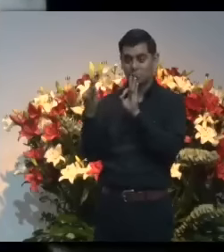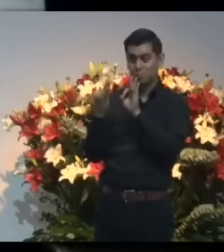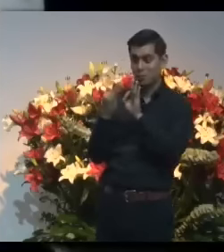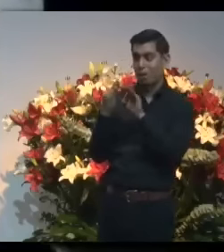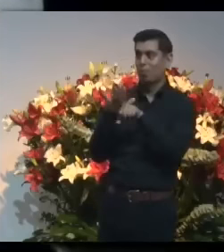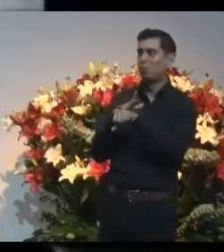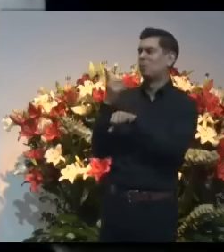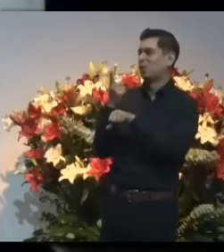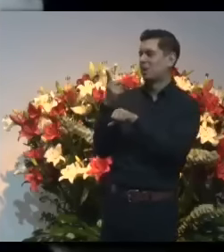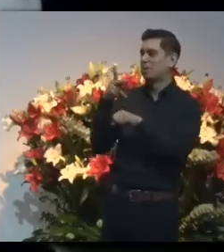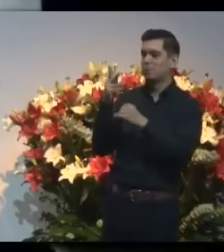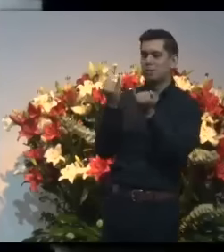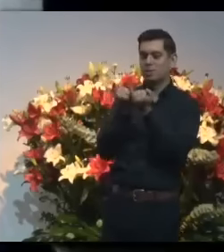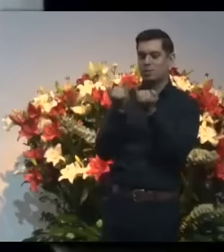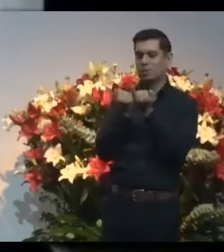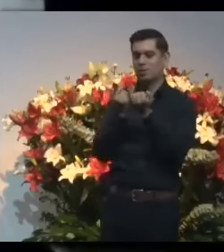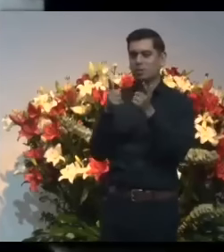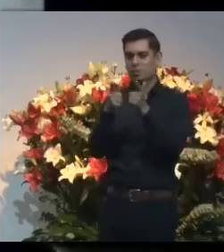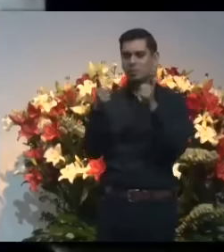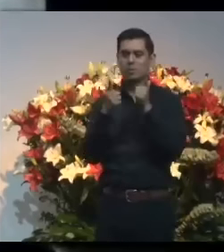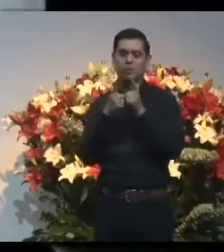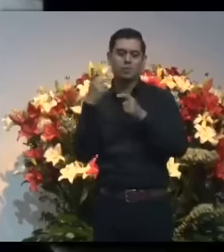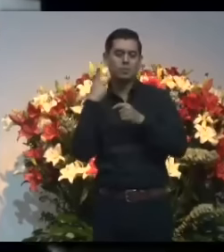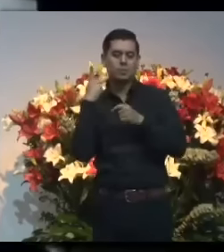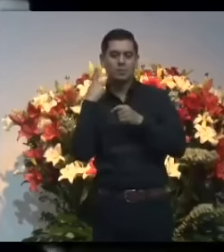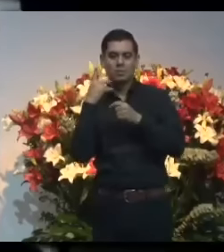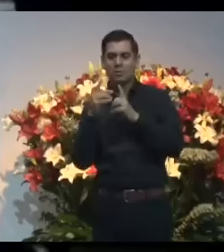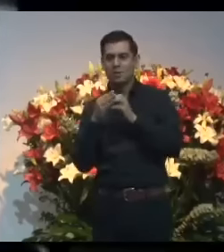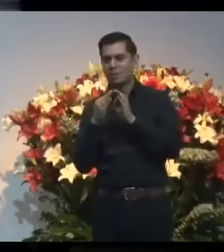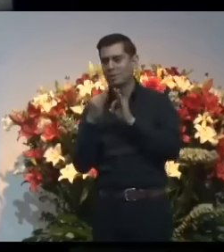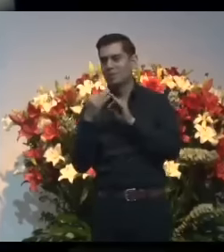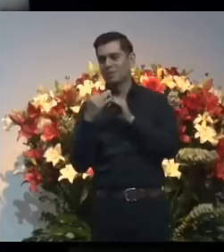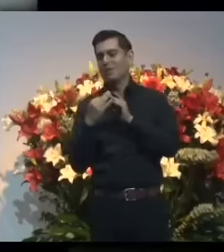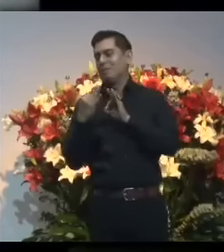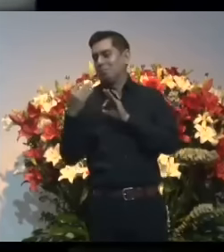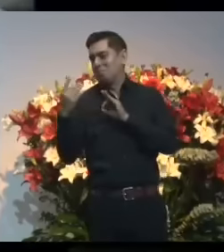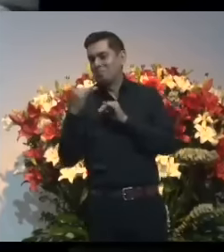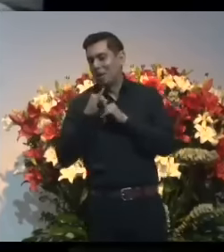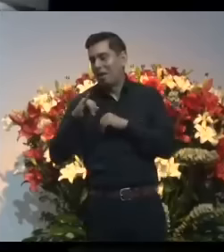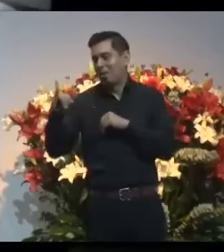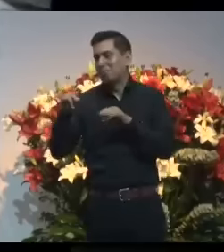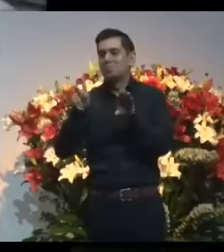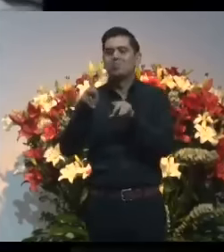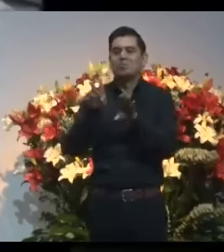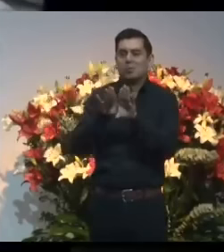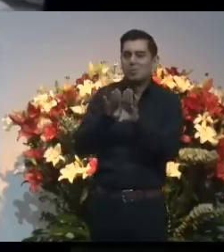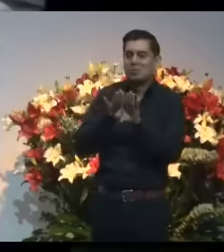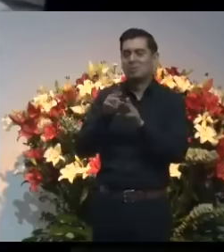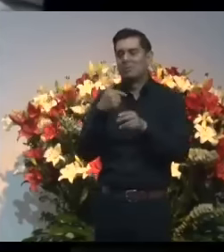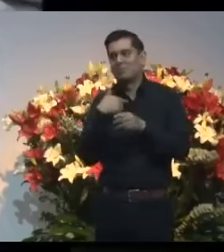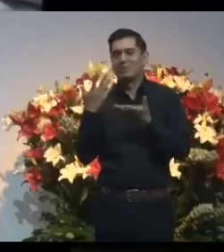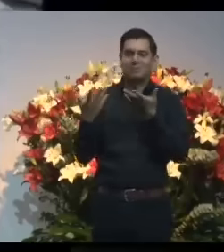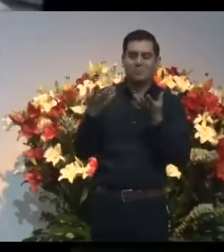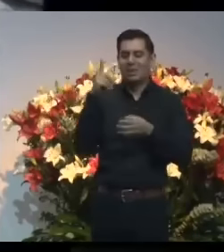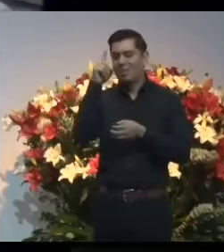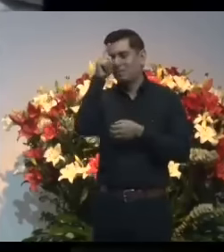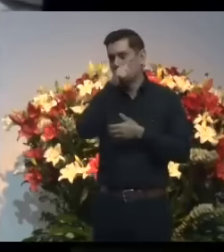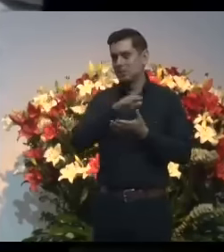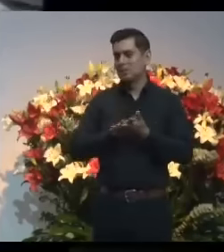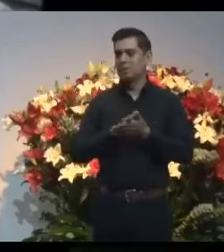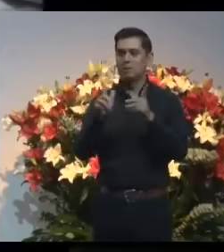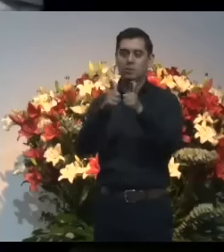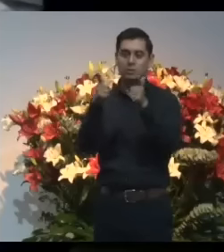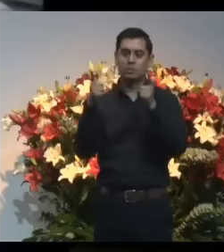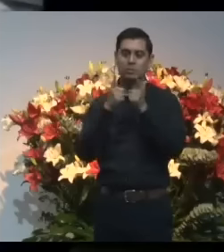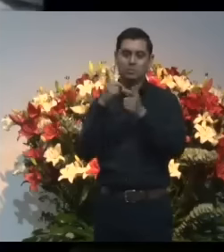si están alejaditos, ya la abandonaron. O sea que no les doy gusto de ningún lado o del otro. Los partidos están donde tienen